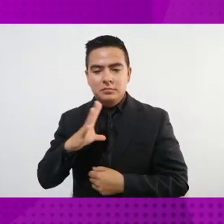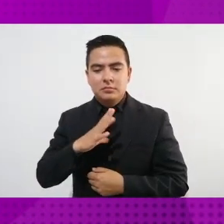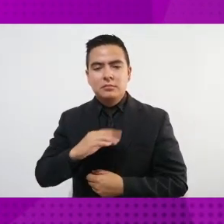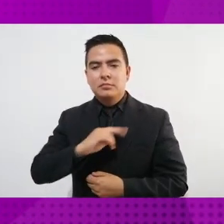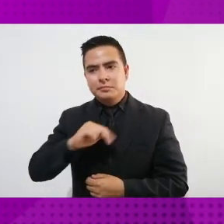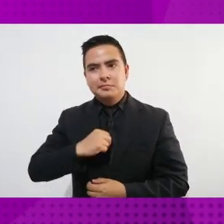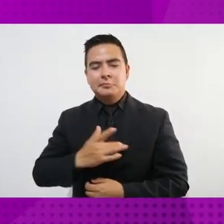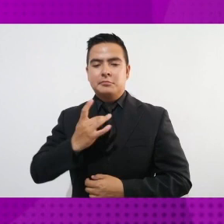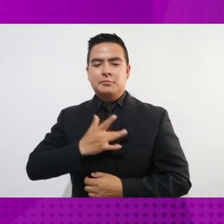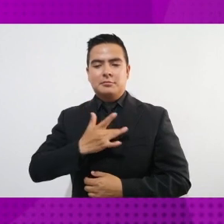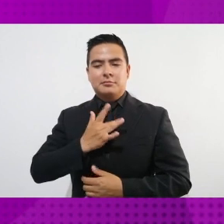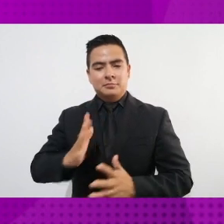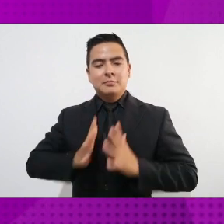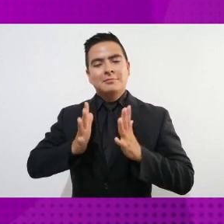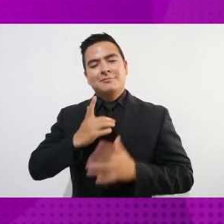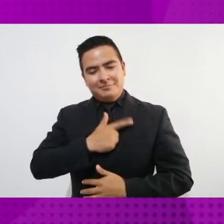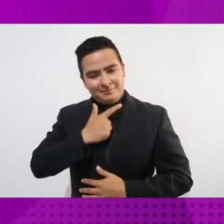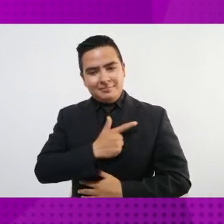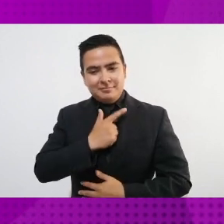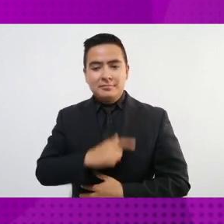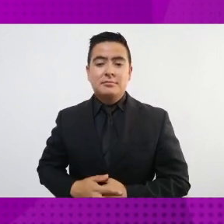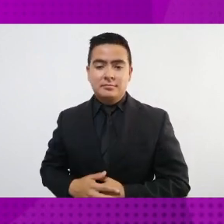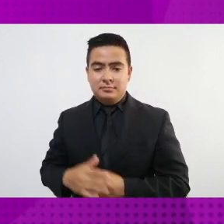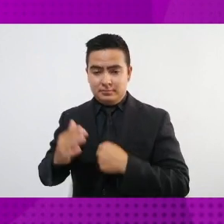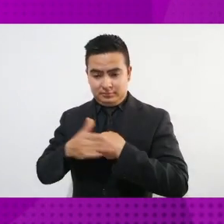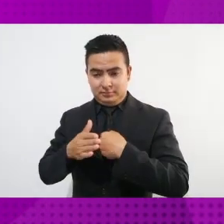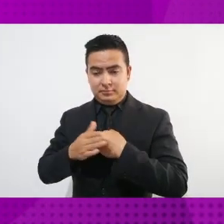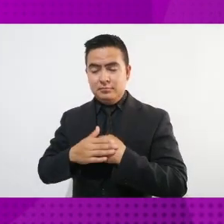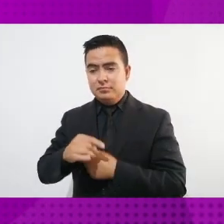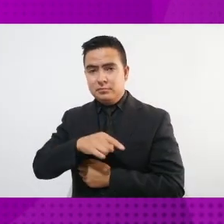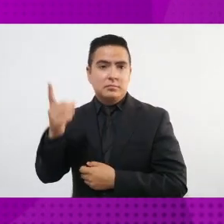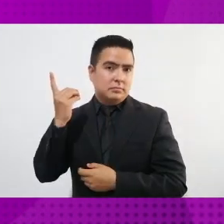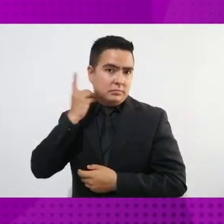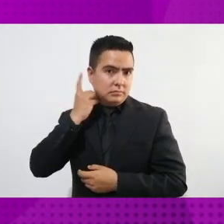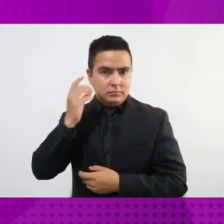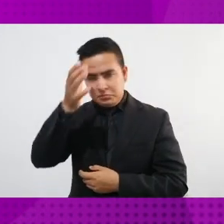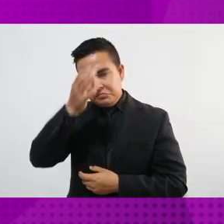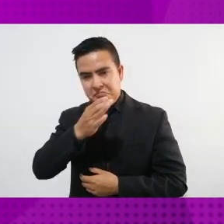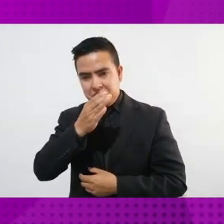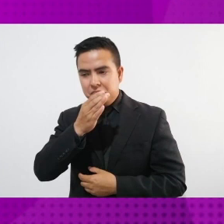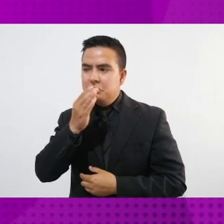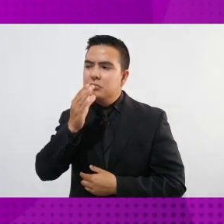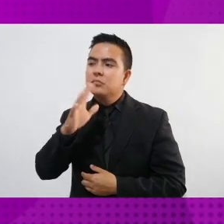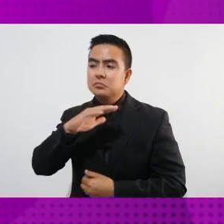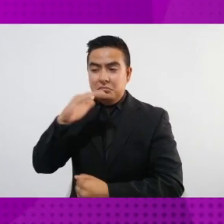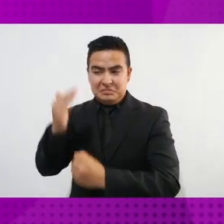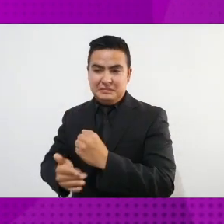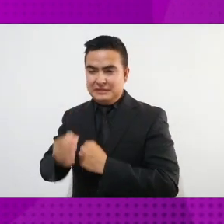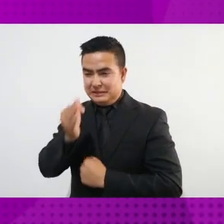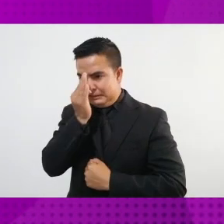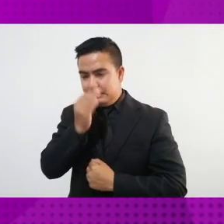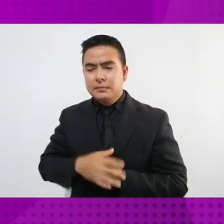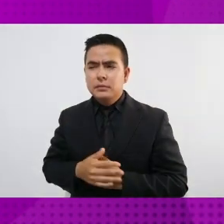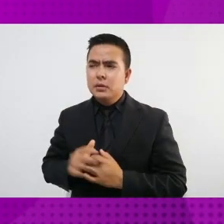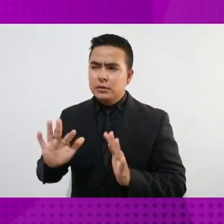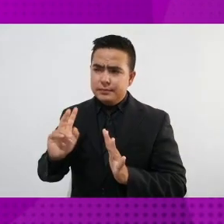estábamos por ya concluir la elección de las diputadas y los diputados en Coahuila. ¿Hay alguna